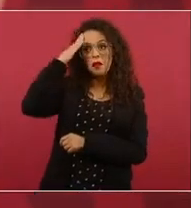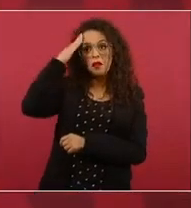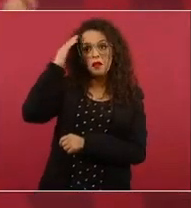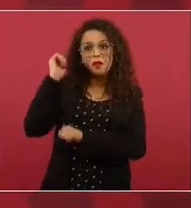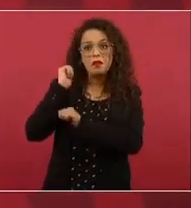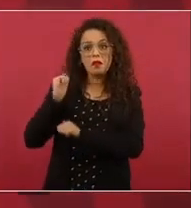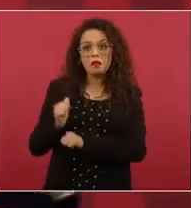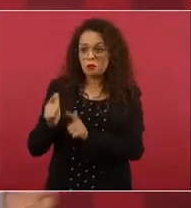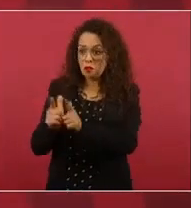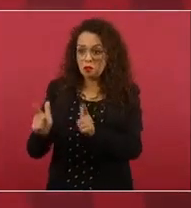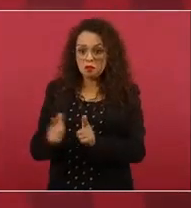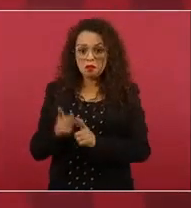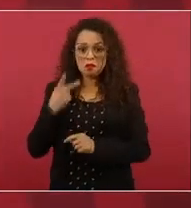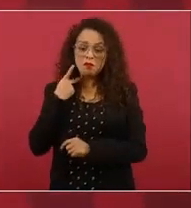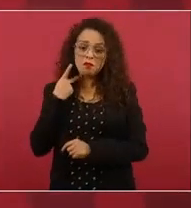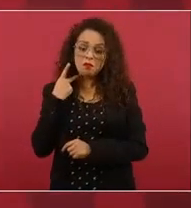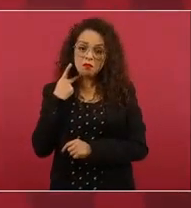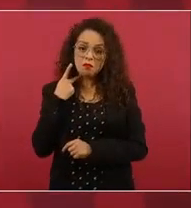de los partidos